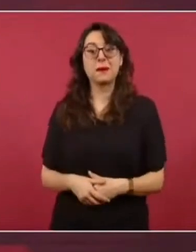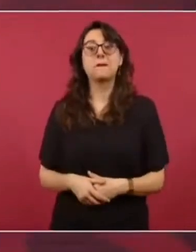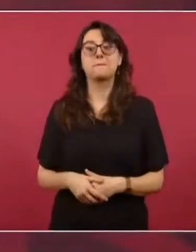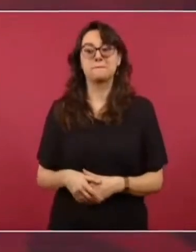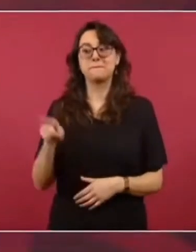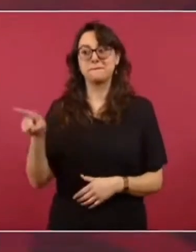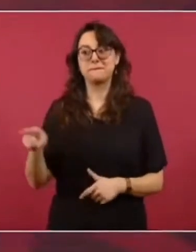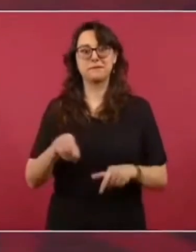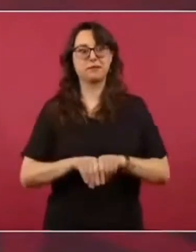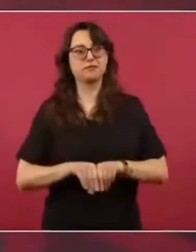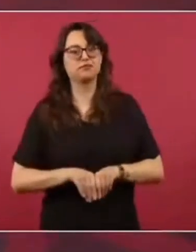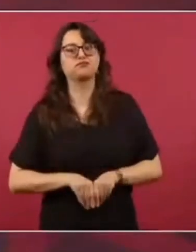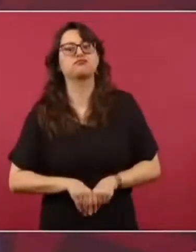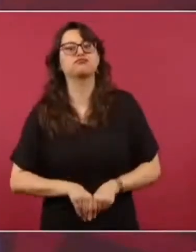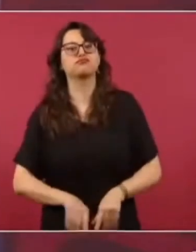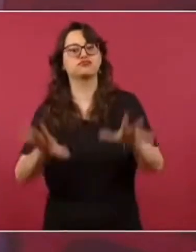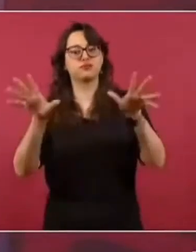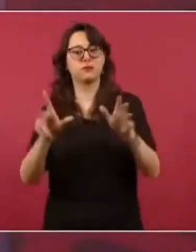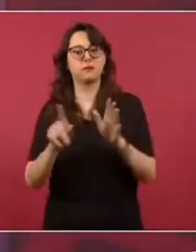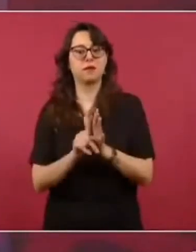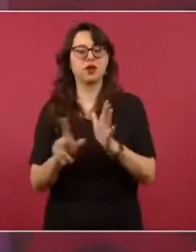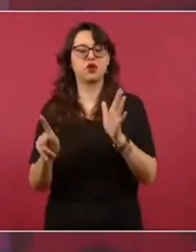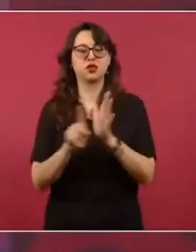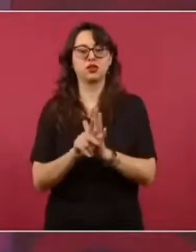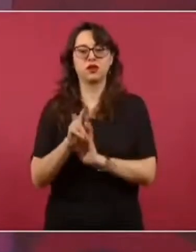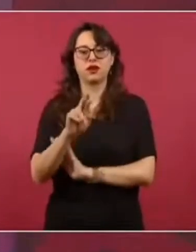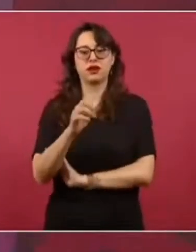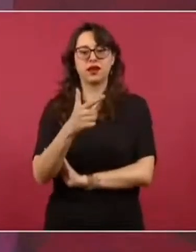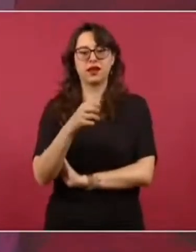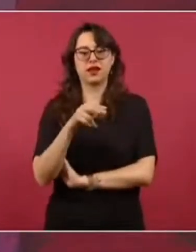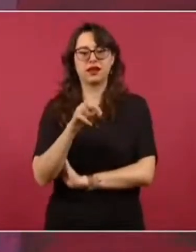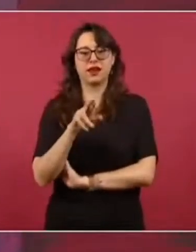editaran su periódico Regeneración.